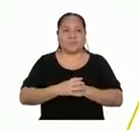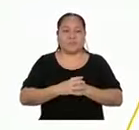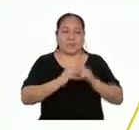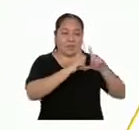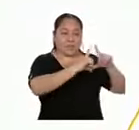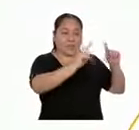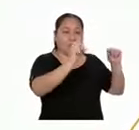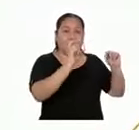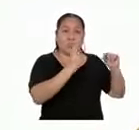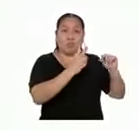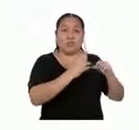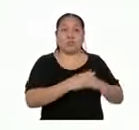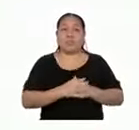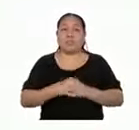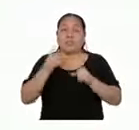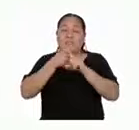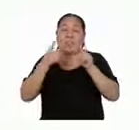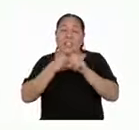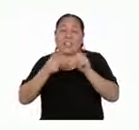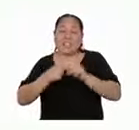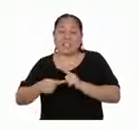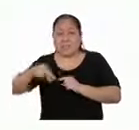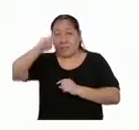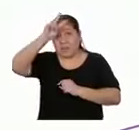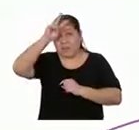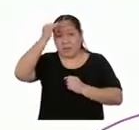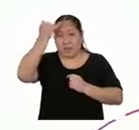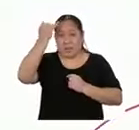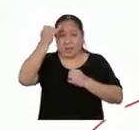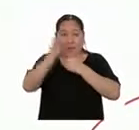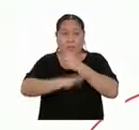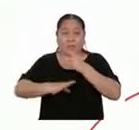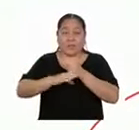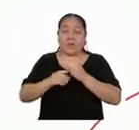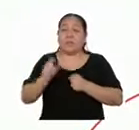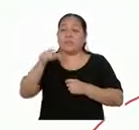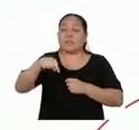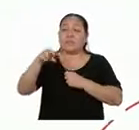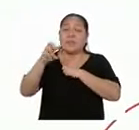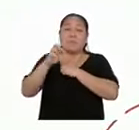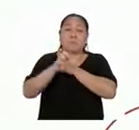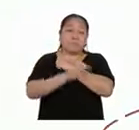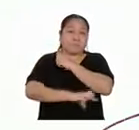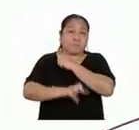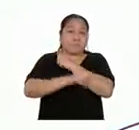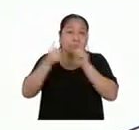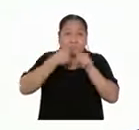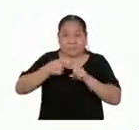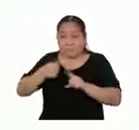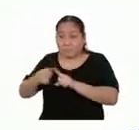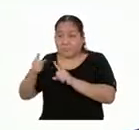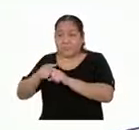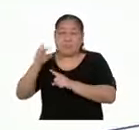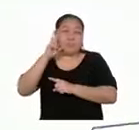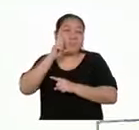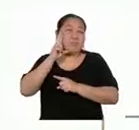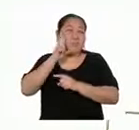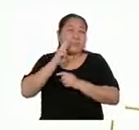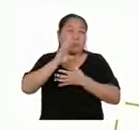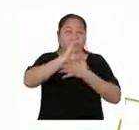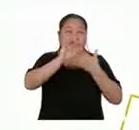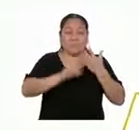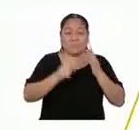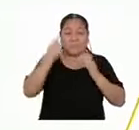la diversidad del Perú. Idea principal. Somos un país muy diverso en cuanto a rasgos, características. Nuestro